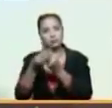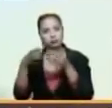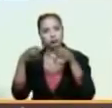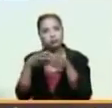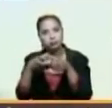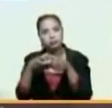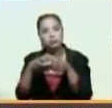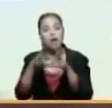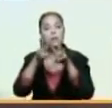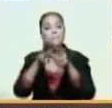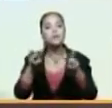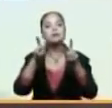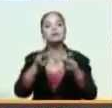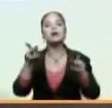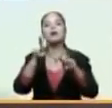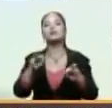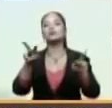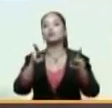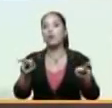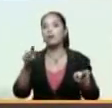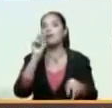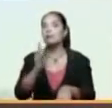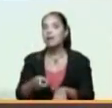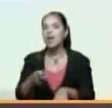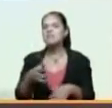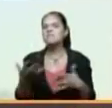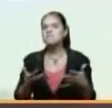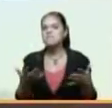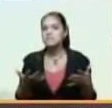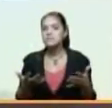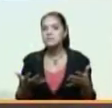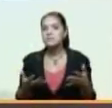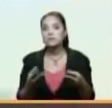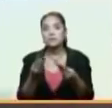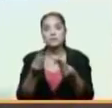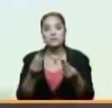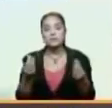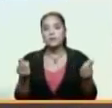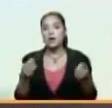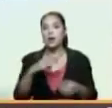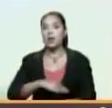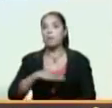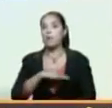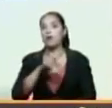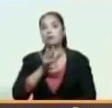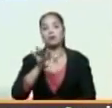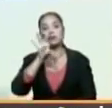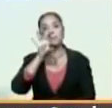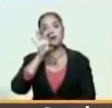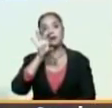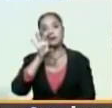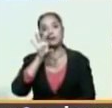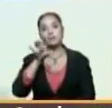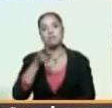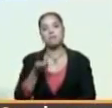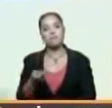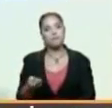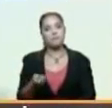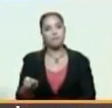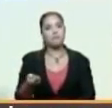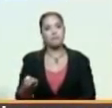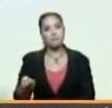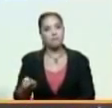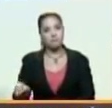utilizaban investigaciones que tienen que ser para adecentar la moral pública de este país, para chantajear, para